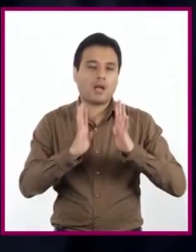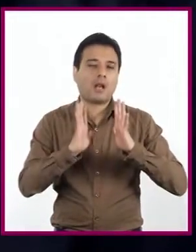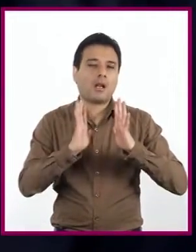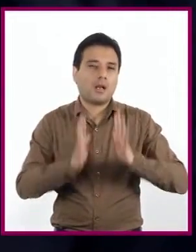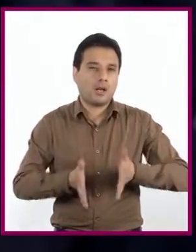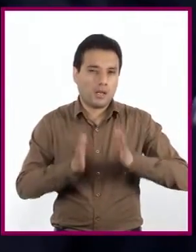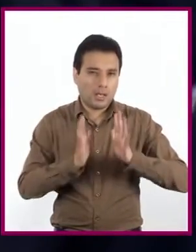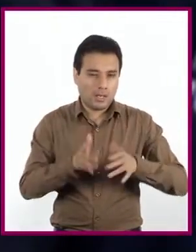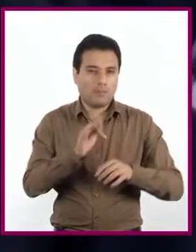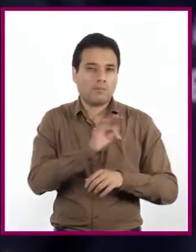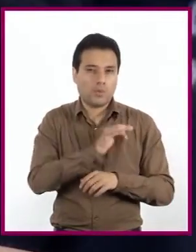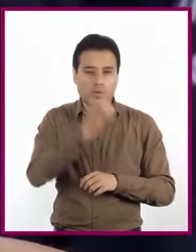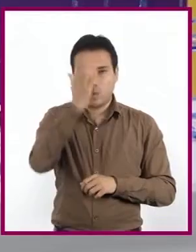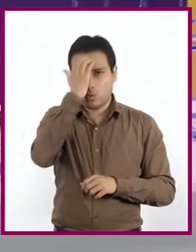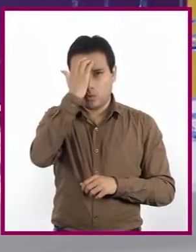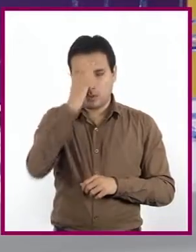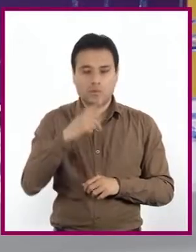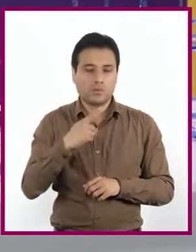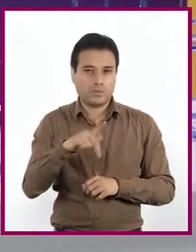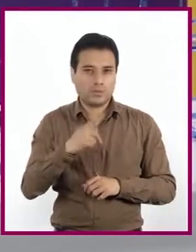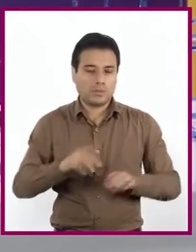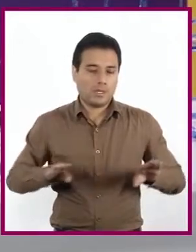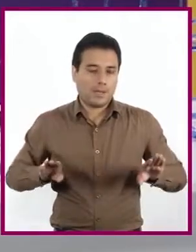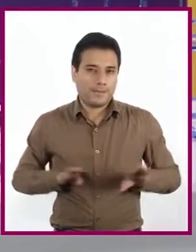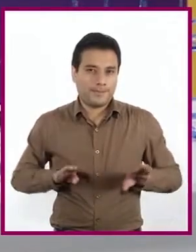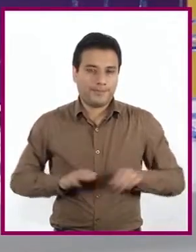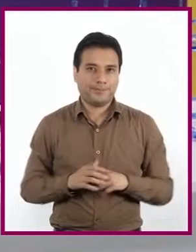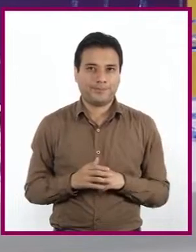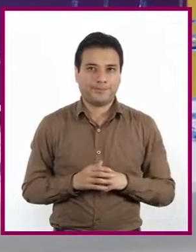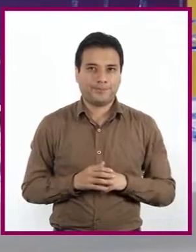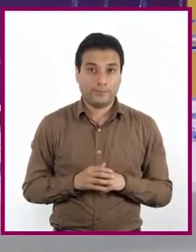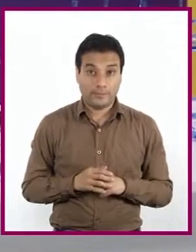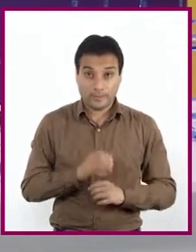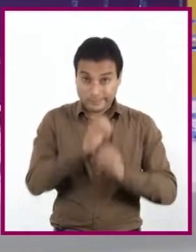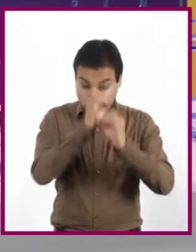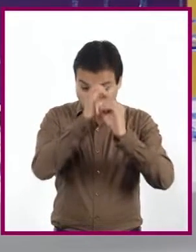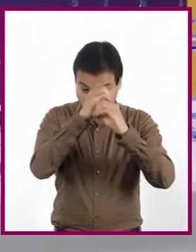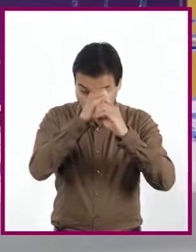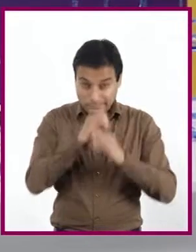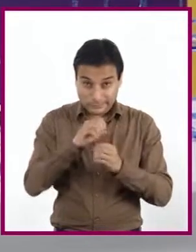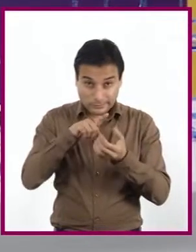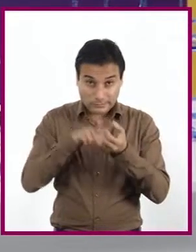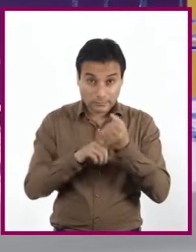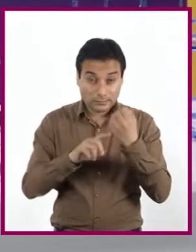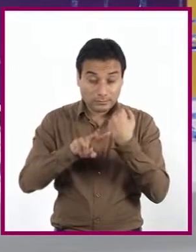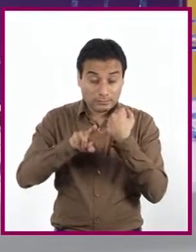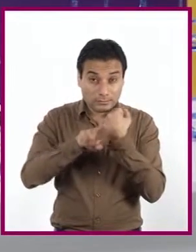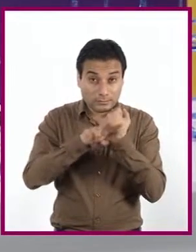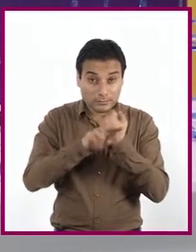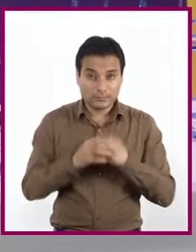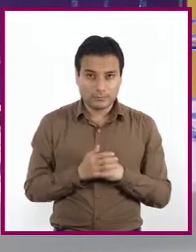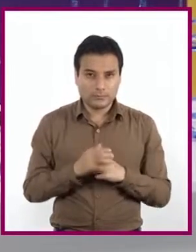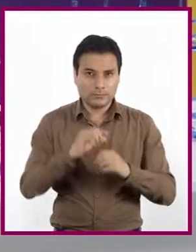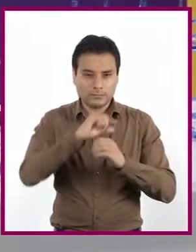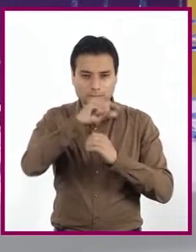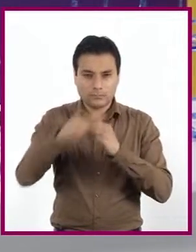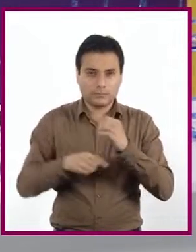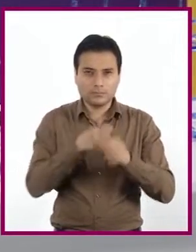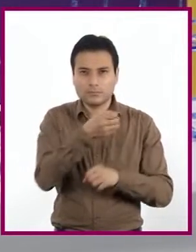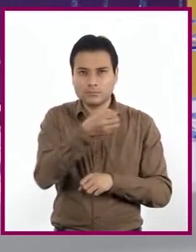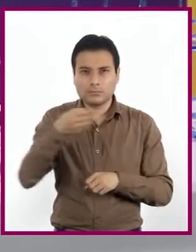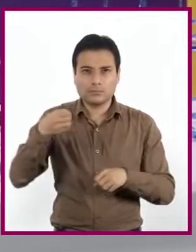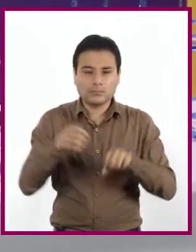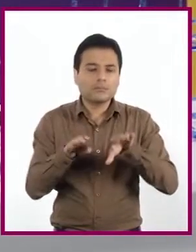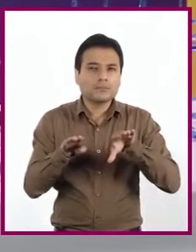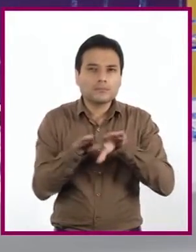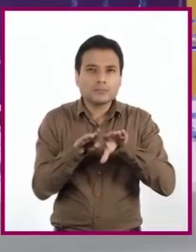propiedades de los compuestos. A nivel submicroscópico, en un cristal, los átomos se han organizado de manera